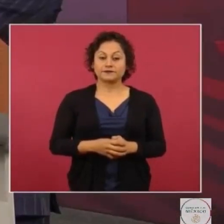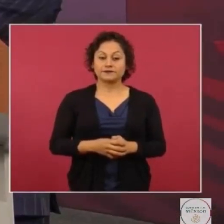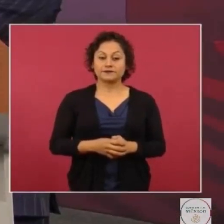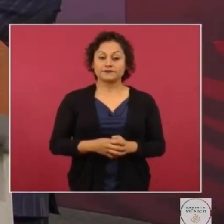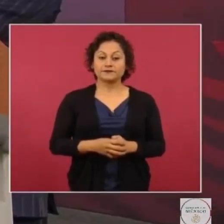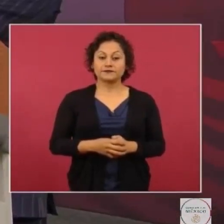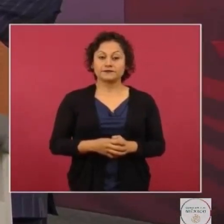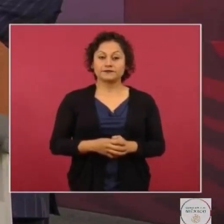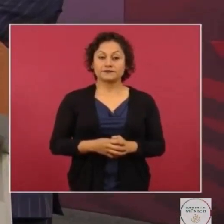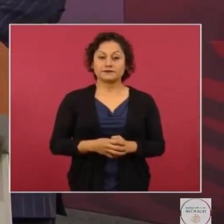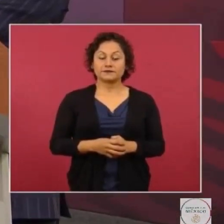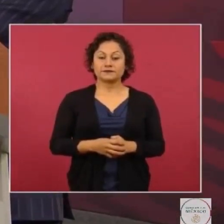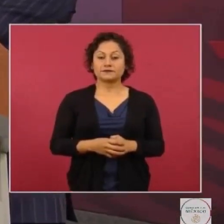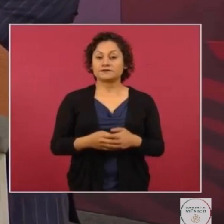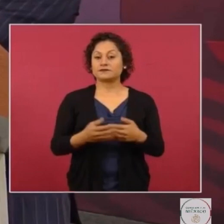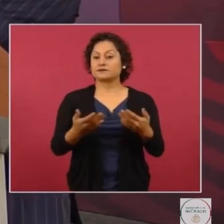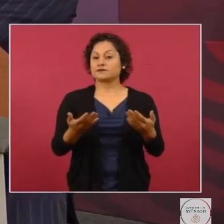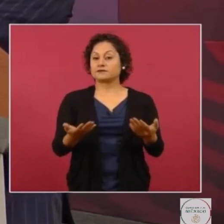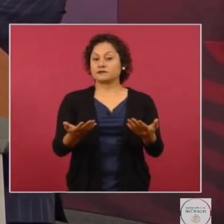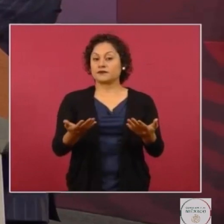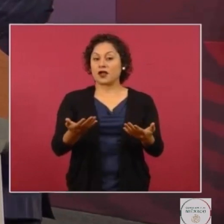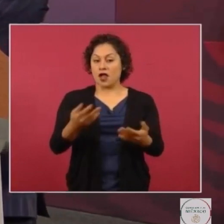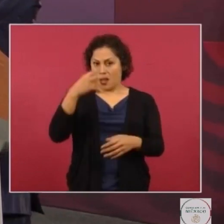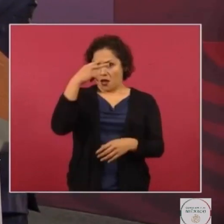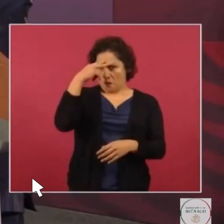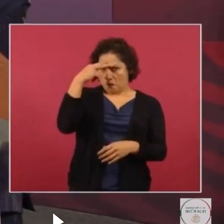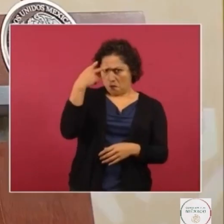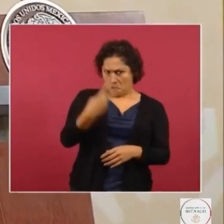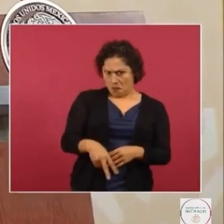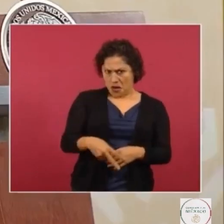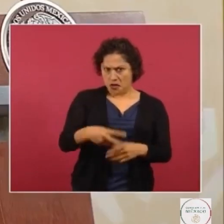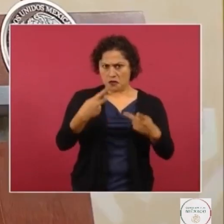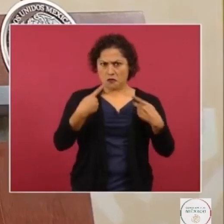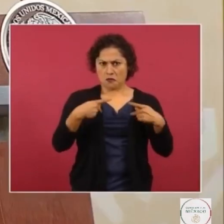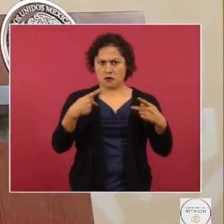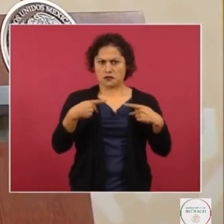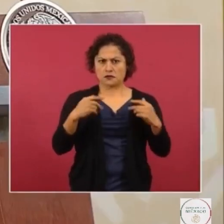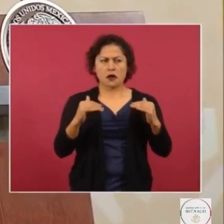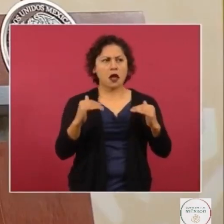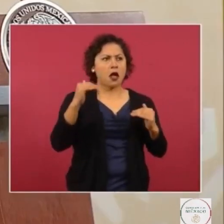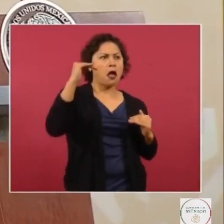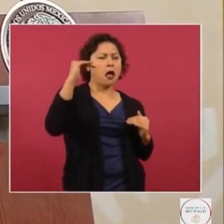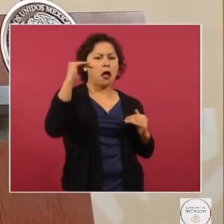no somos más que nadie, pero tampoco menos que nadie,